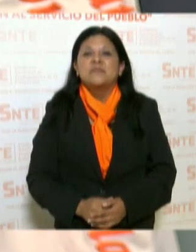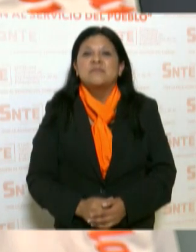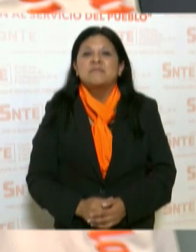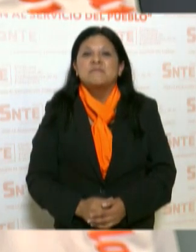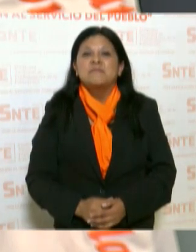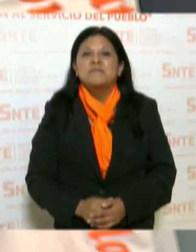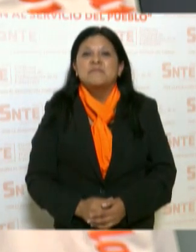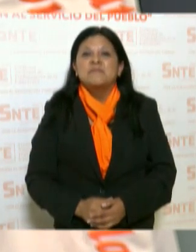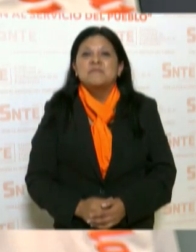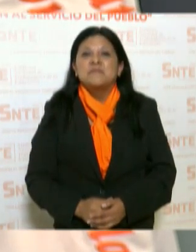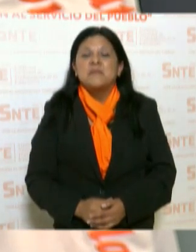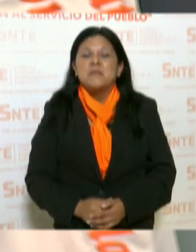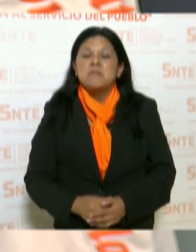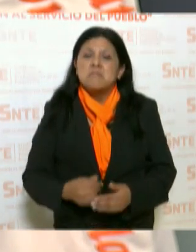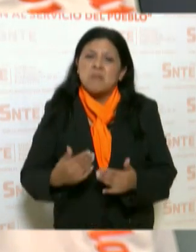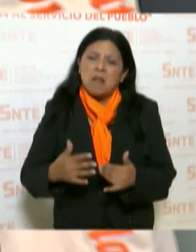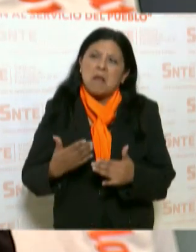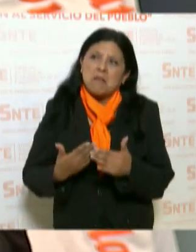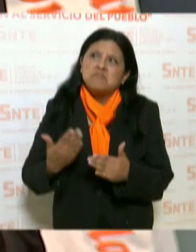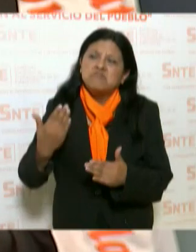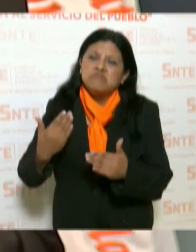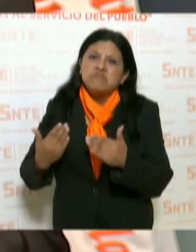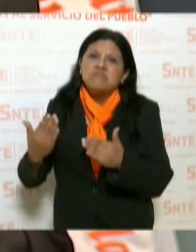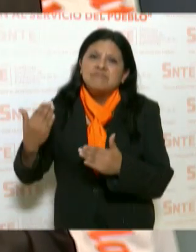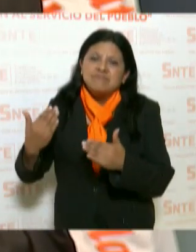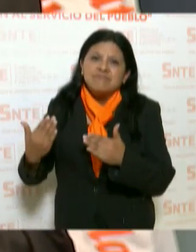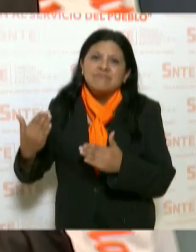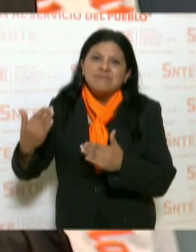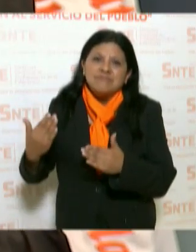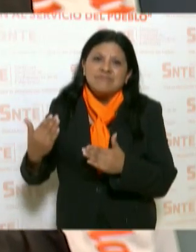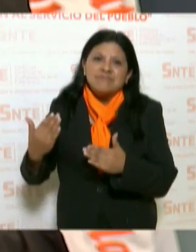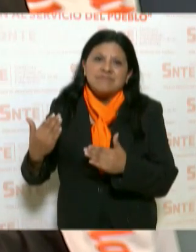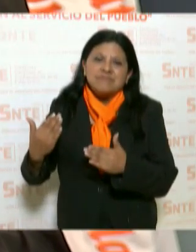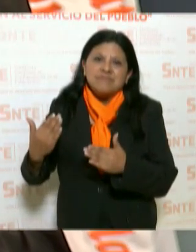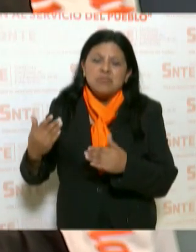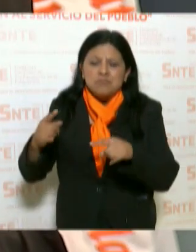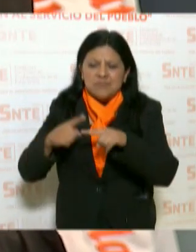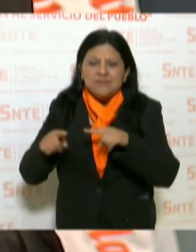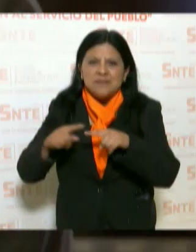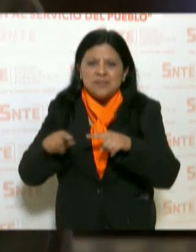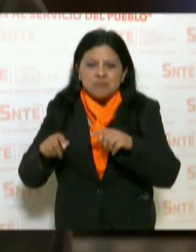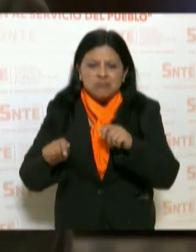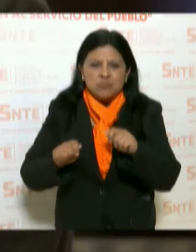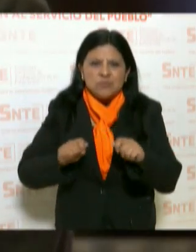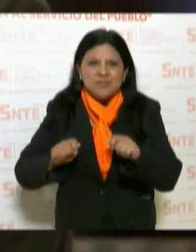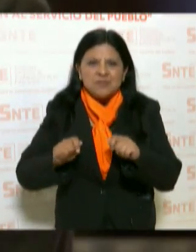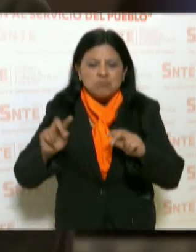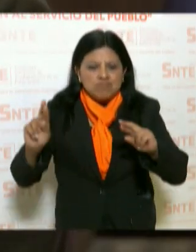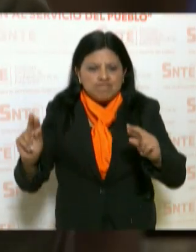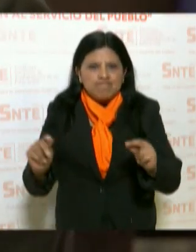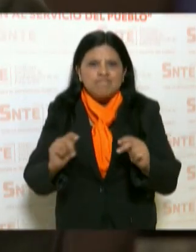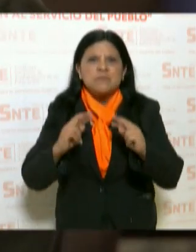somos herederos de un movimiento revolucionario